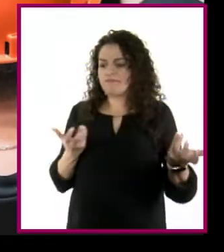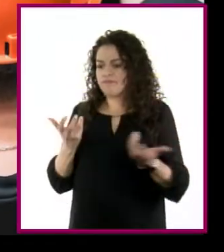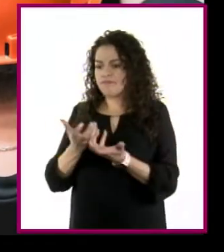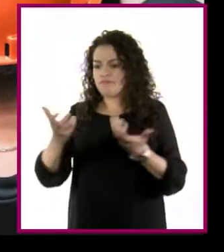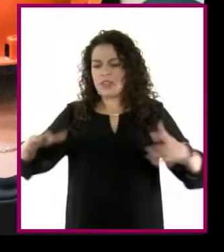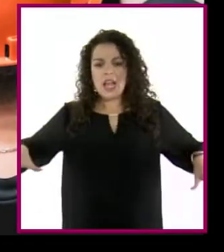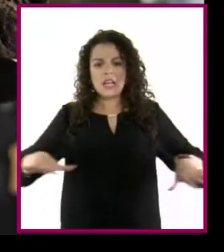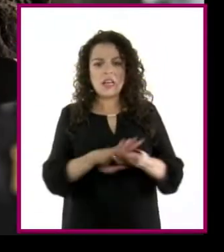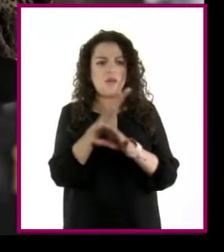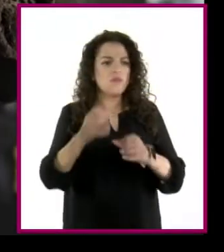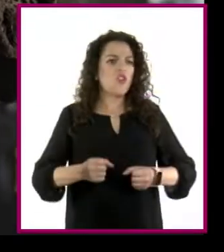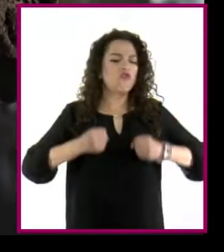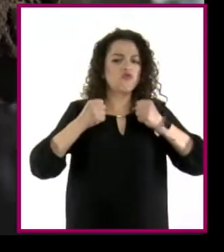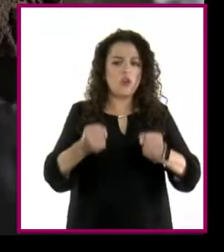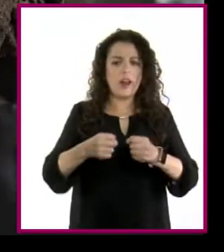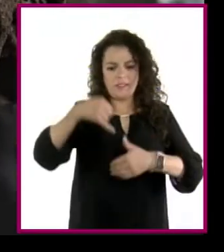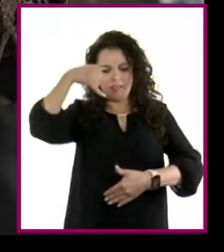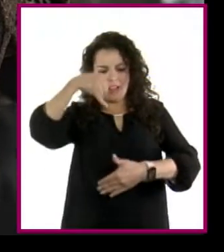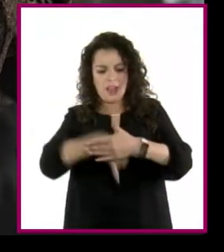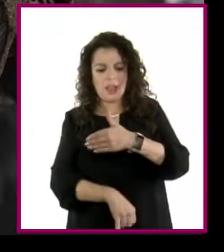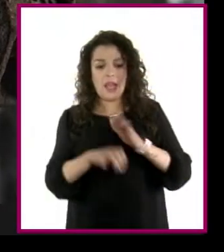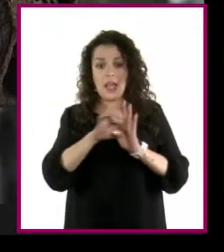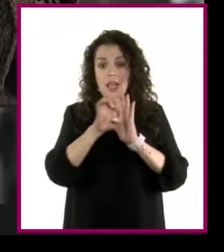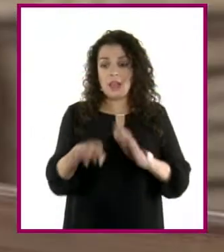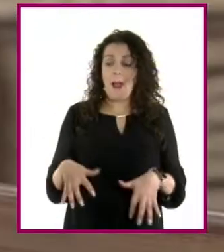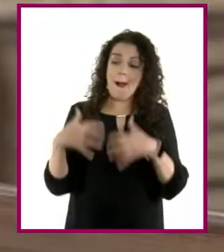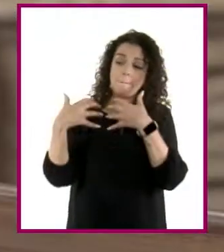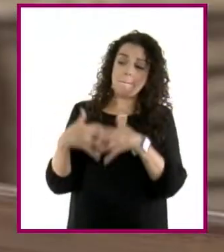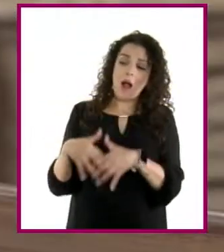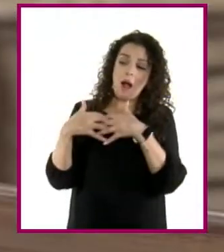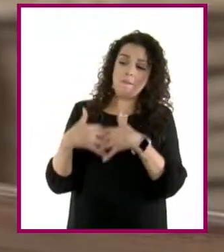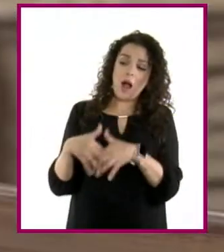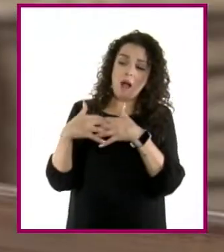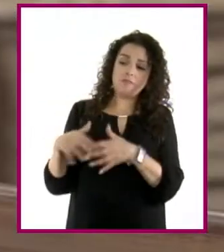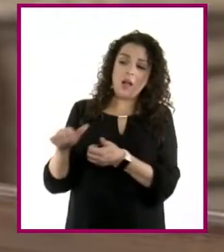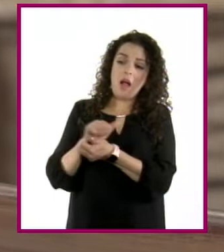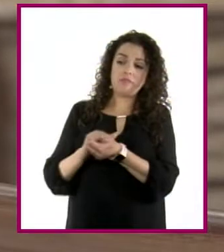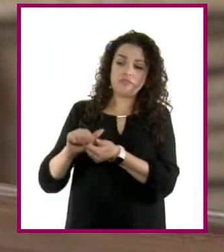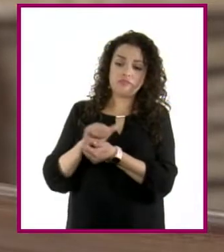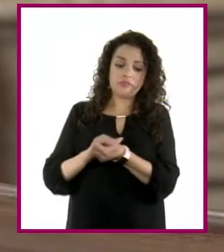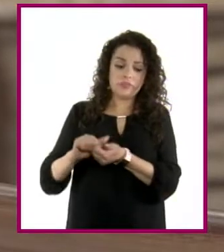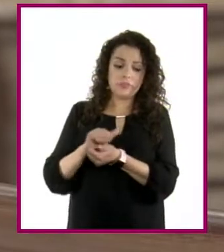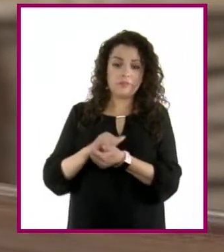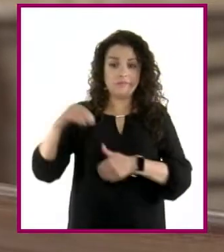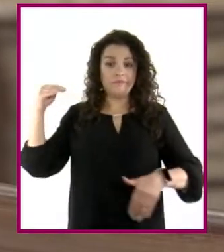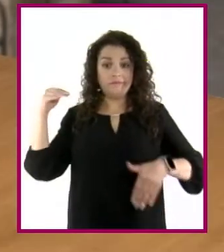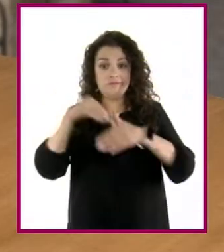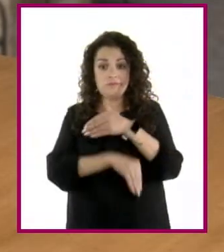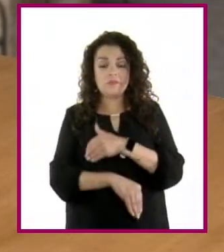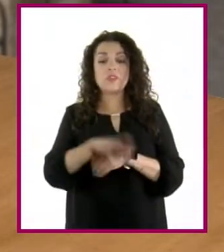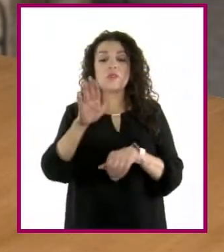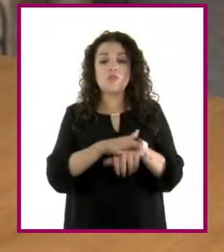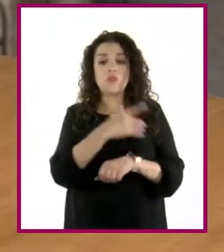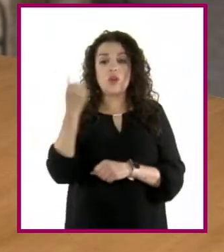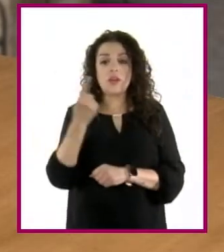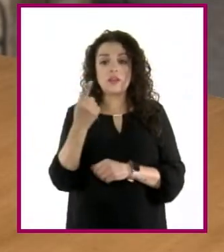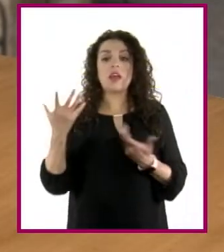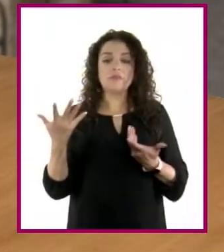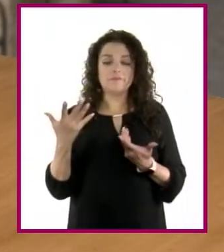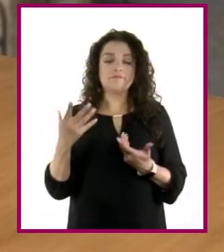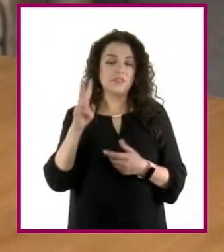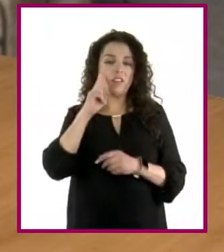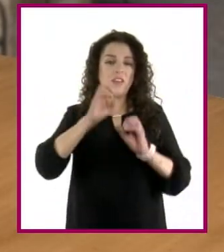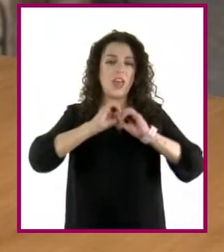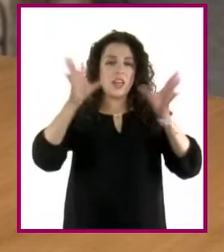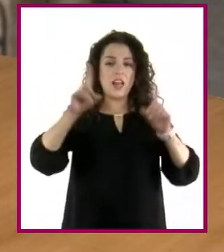Un ejemplo es la industrialización. Un resultado de estas crisis es que hay diferencias sociales muy marcadas. Los ricos y